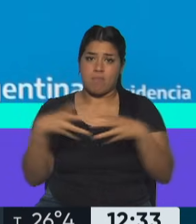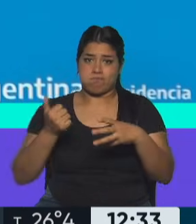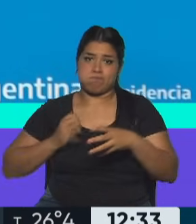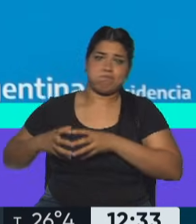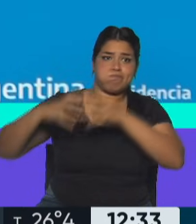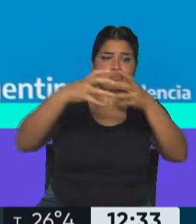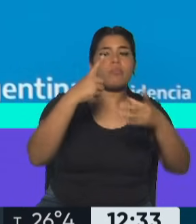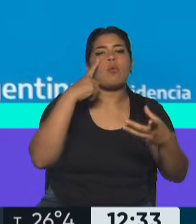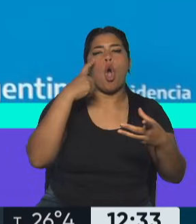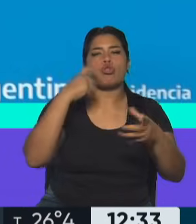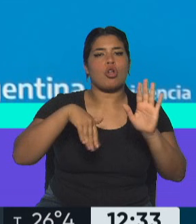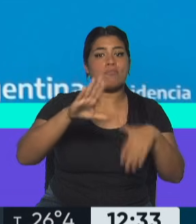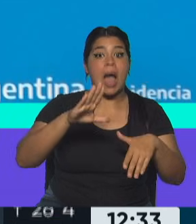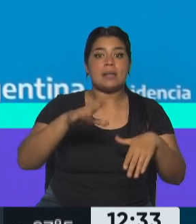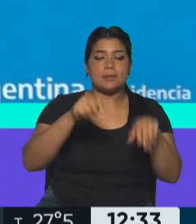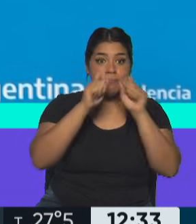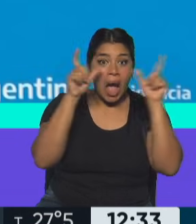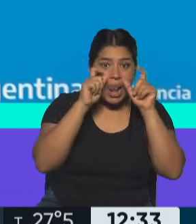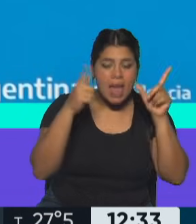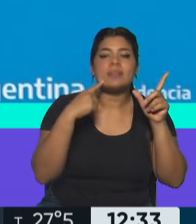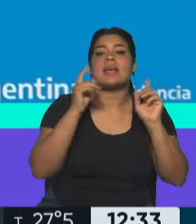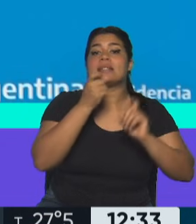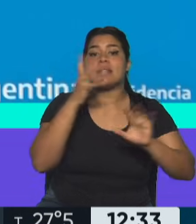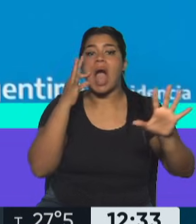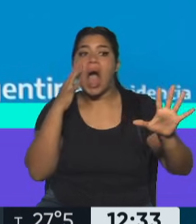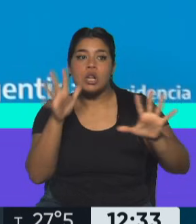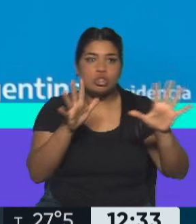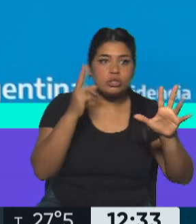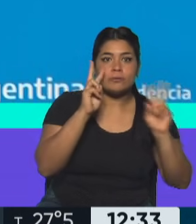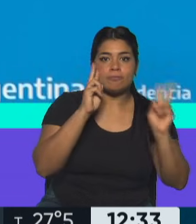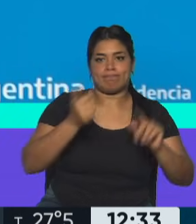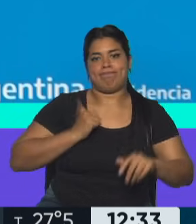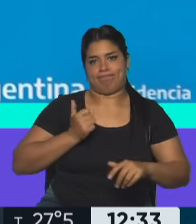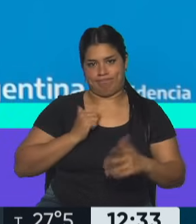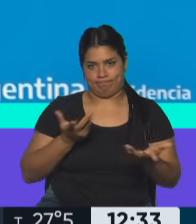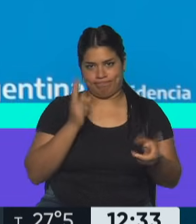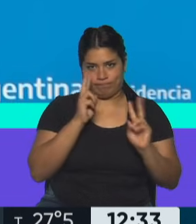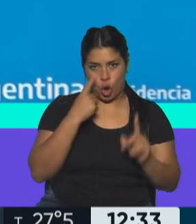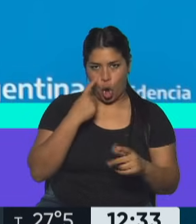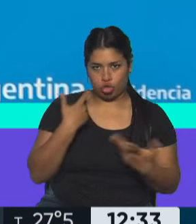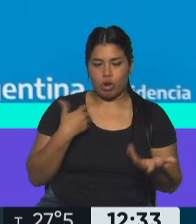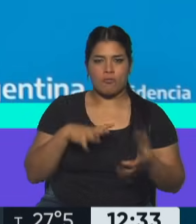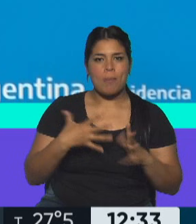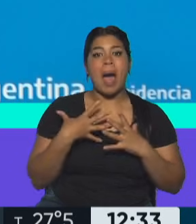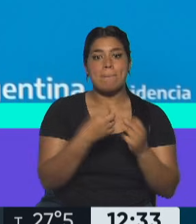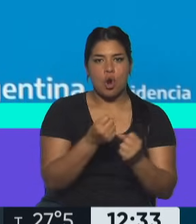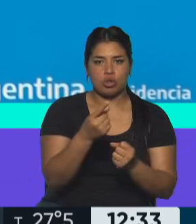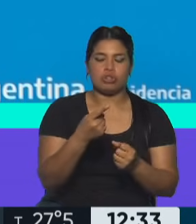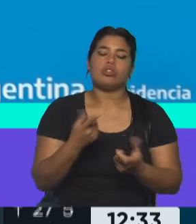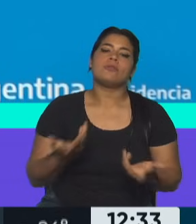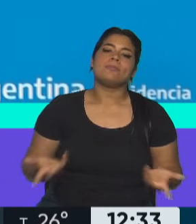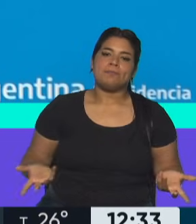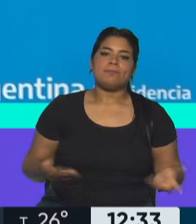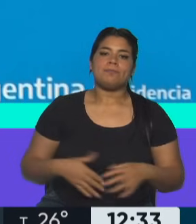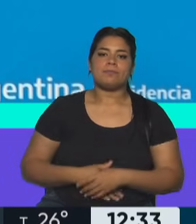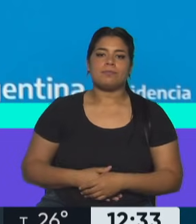y para que puedan estar alertas y puedan advertir y puedan prevenir casos de vandalismo como una manera de colaboración. La fuerza,